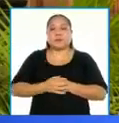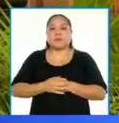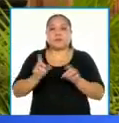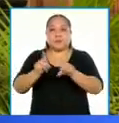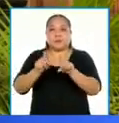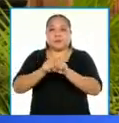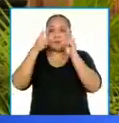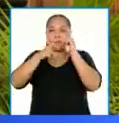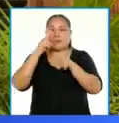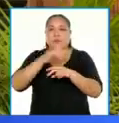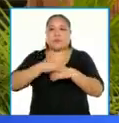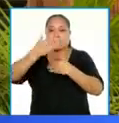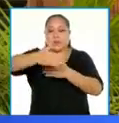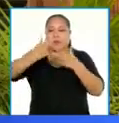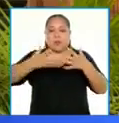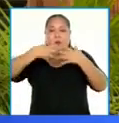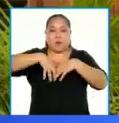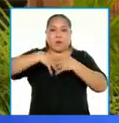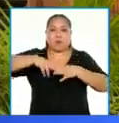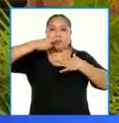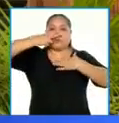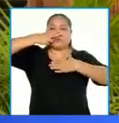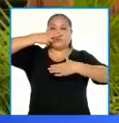han registrado plantas de oxígeno.